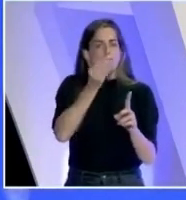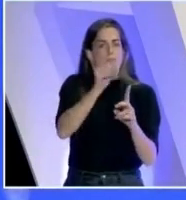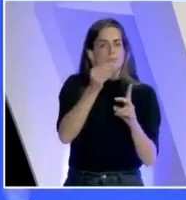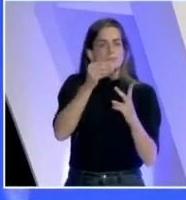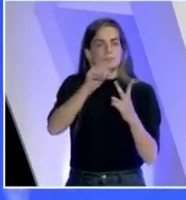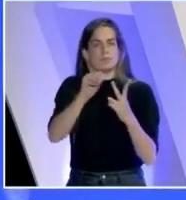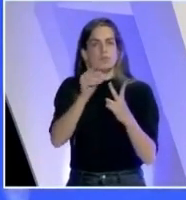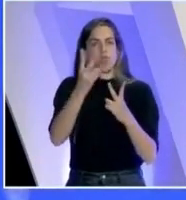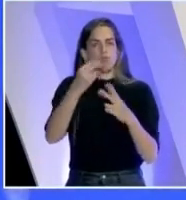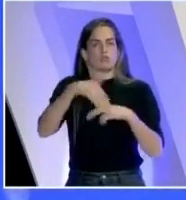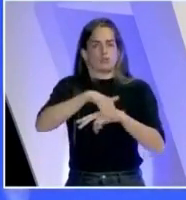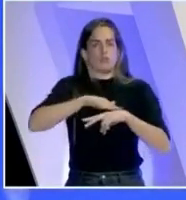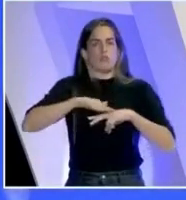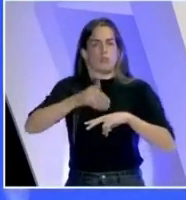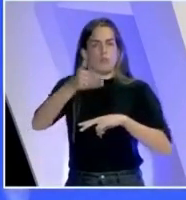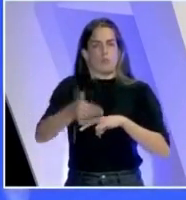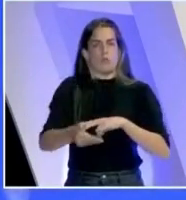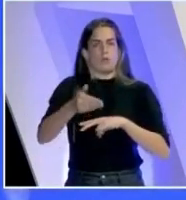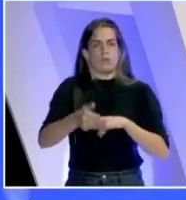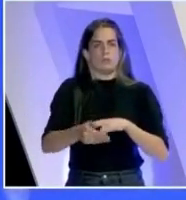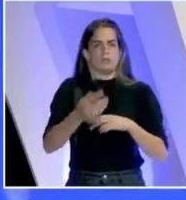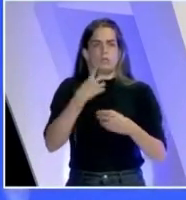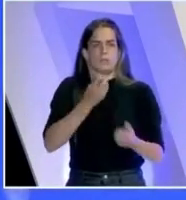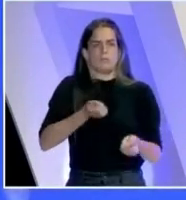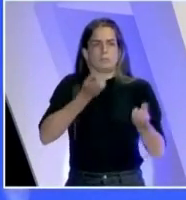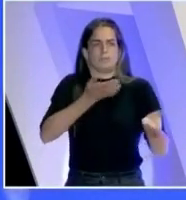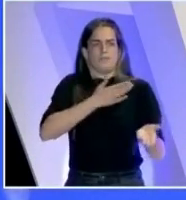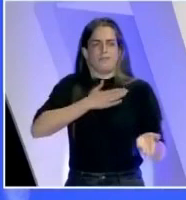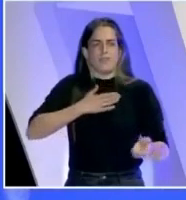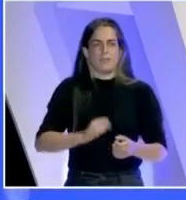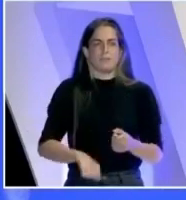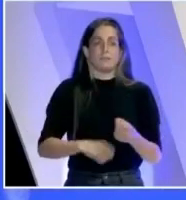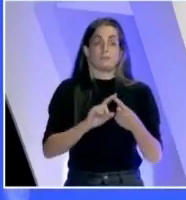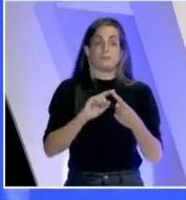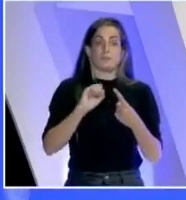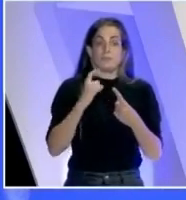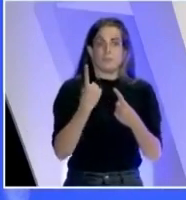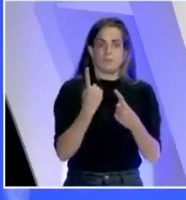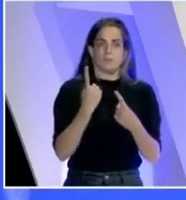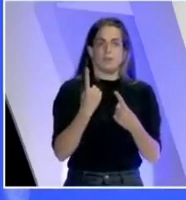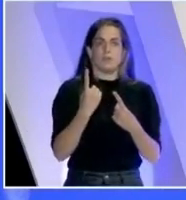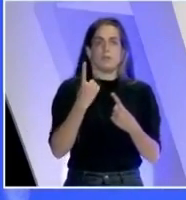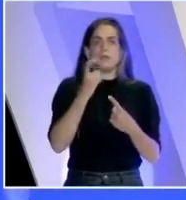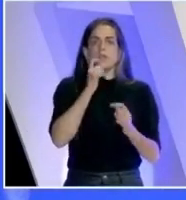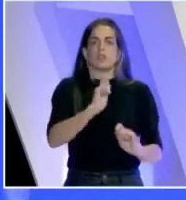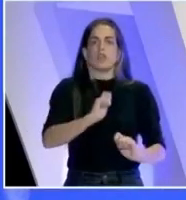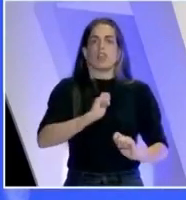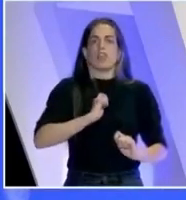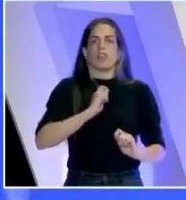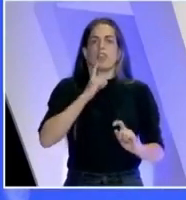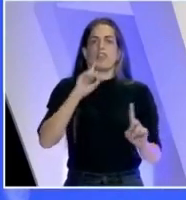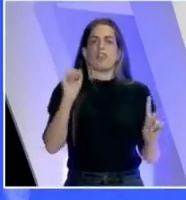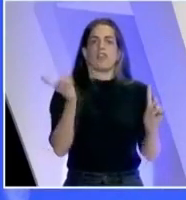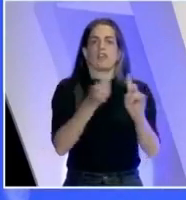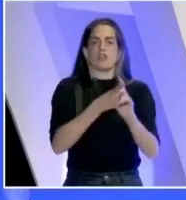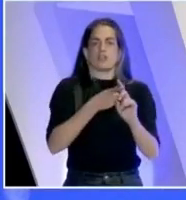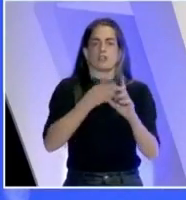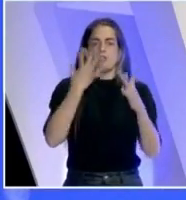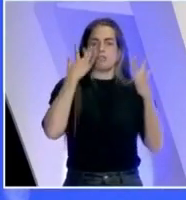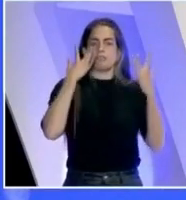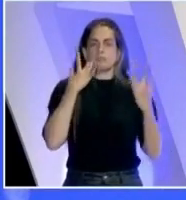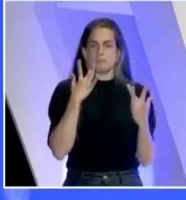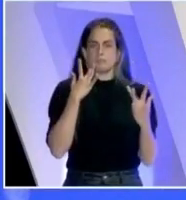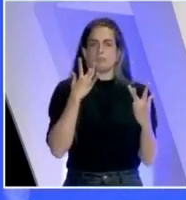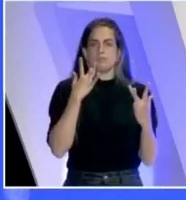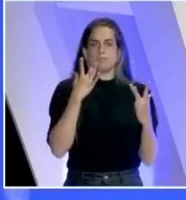valiosas y originales que me gustaría compartir con todos ustedes. La primera es que nos proporciona un diagnóstico riguroso